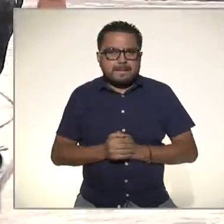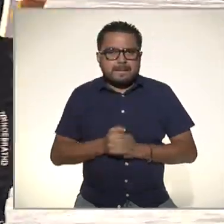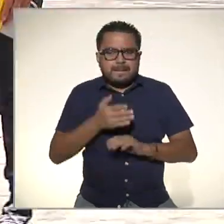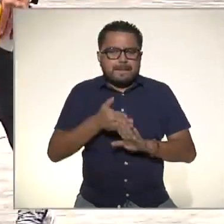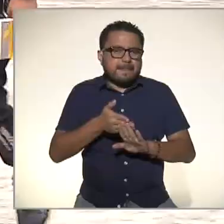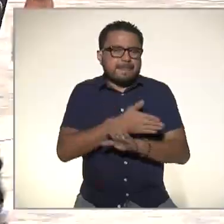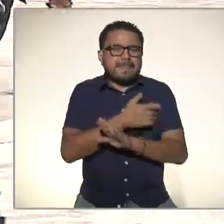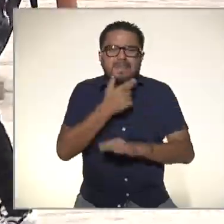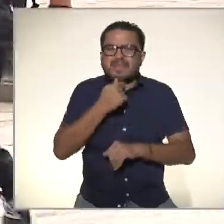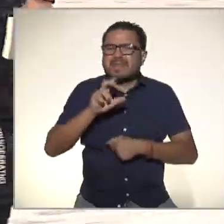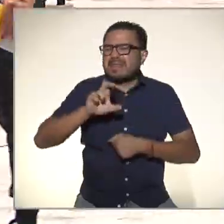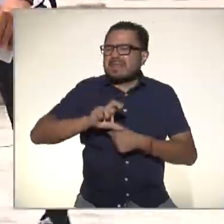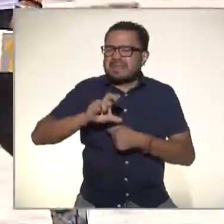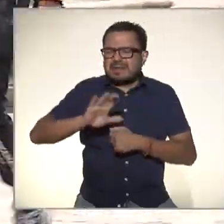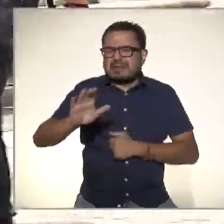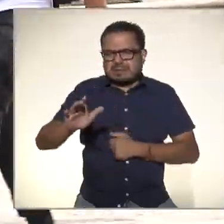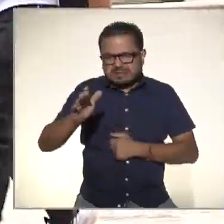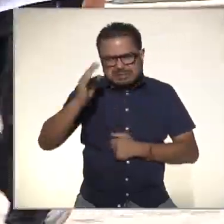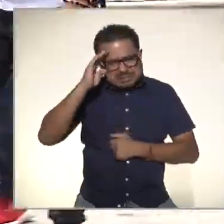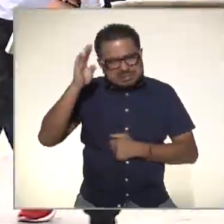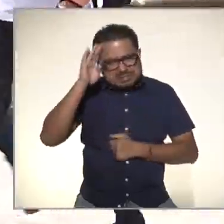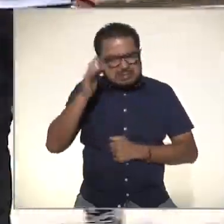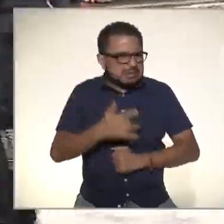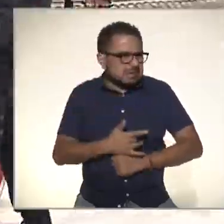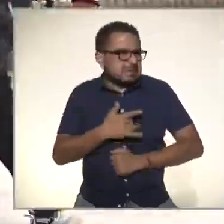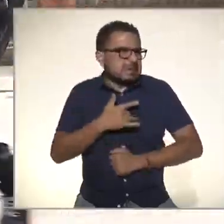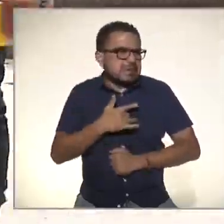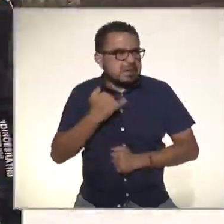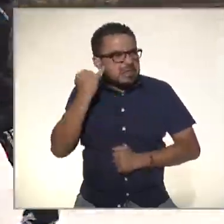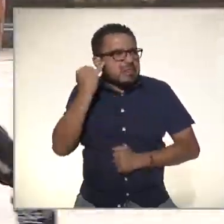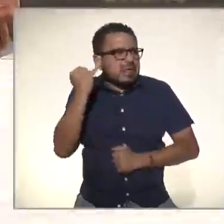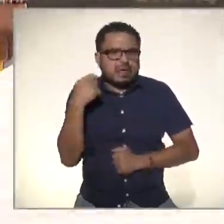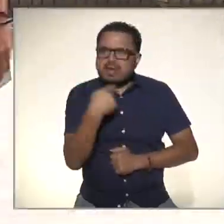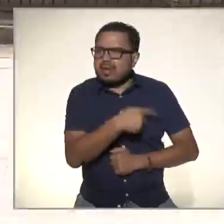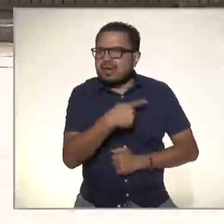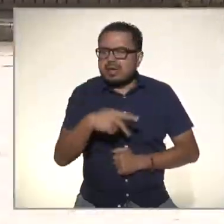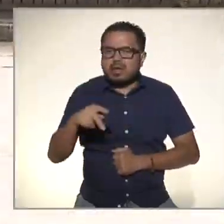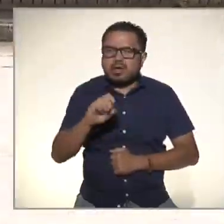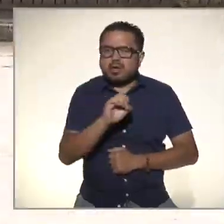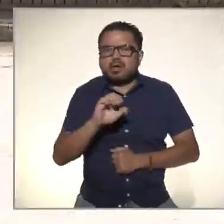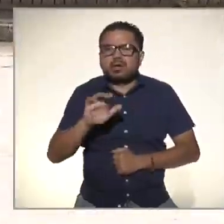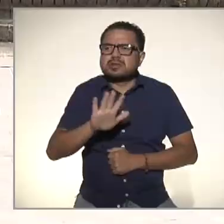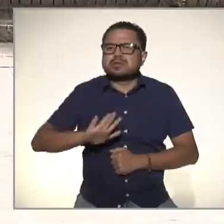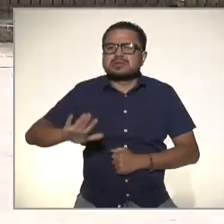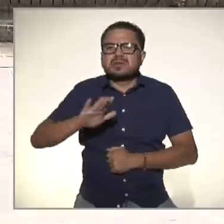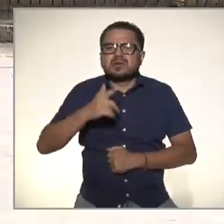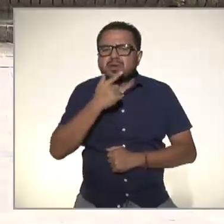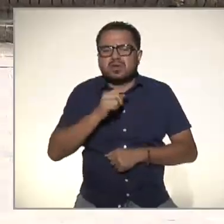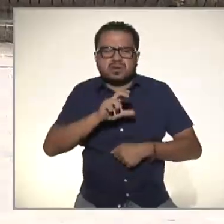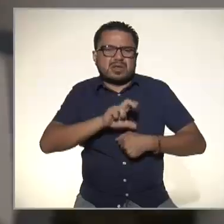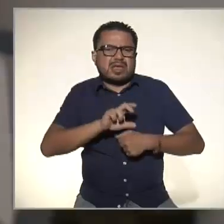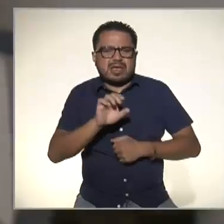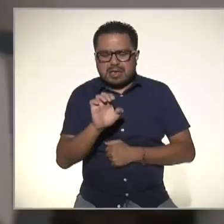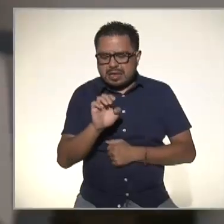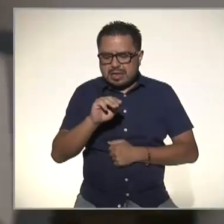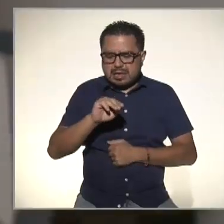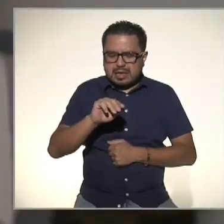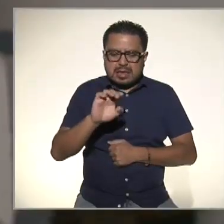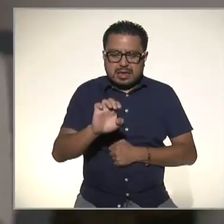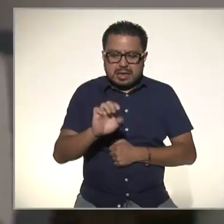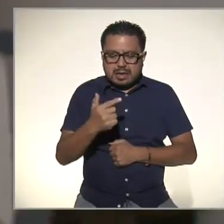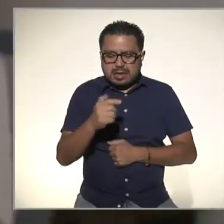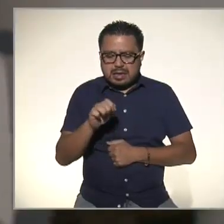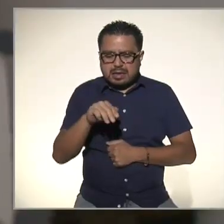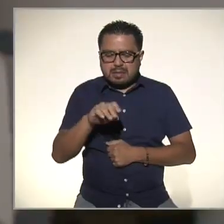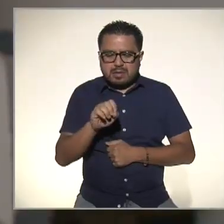preconcepciones machistas acerca de ciertas creencias y ciertas ideas. En Occidente se le llama la masculinidad hegemónica, ¿no? En la que